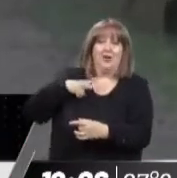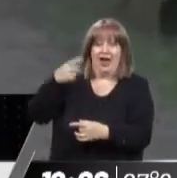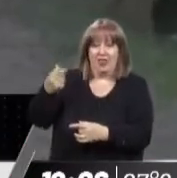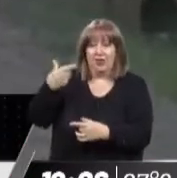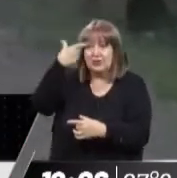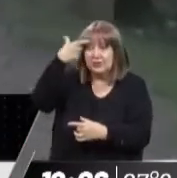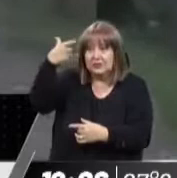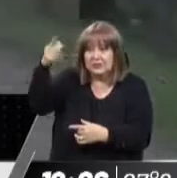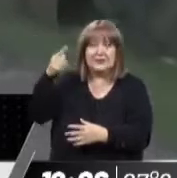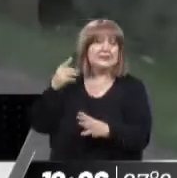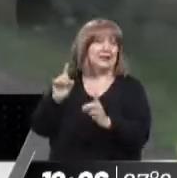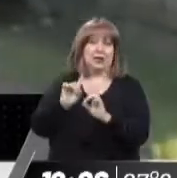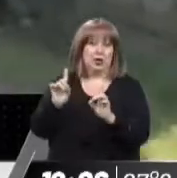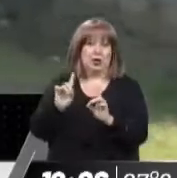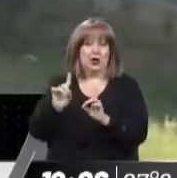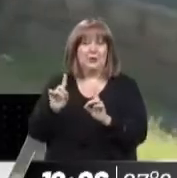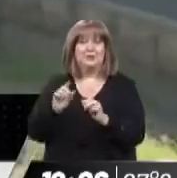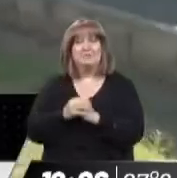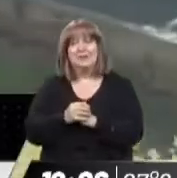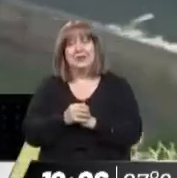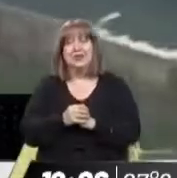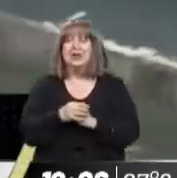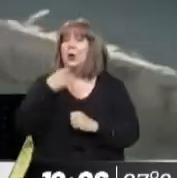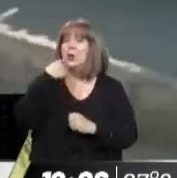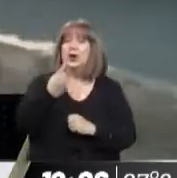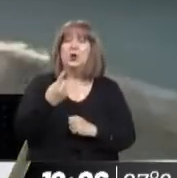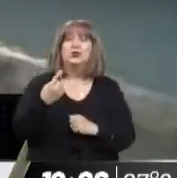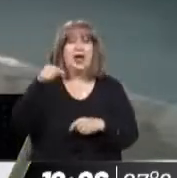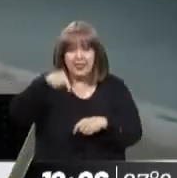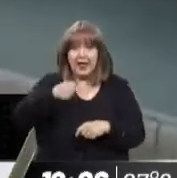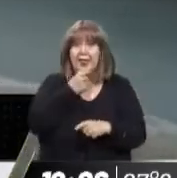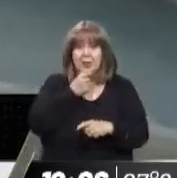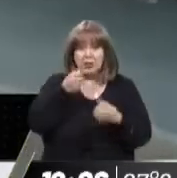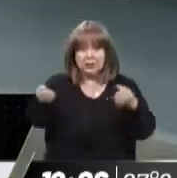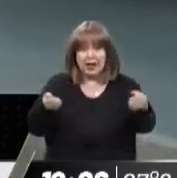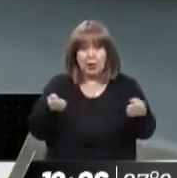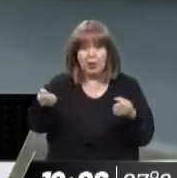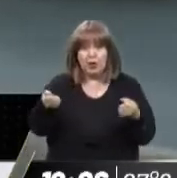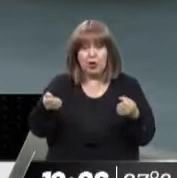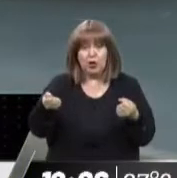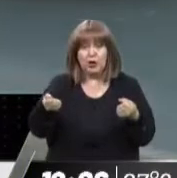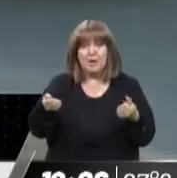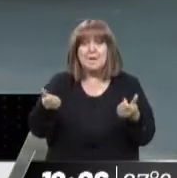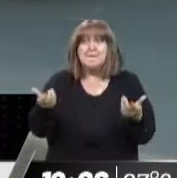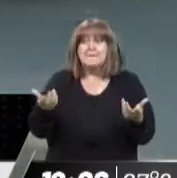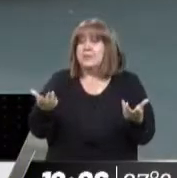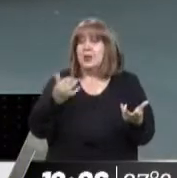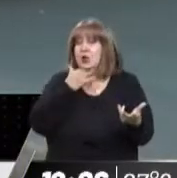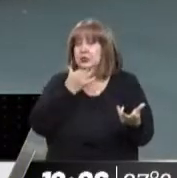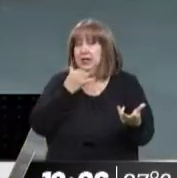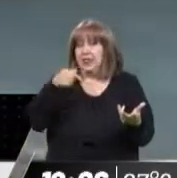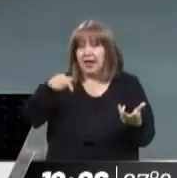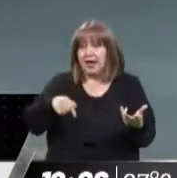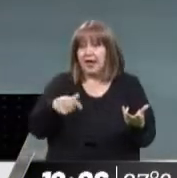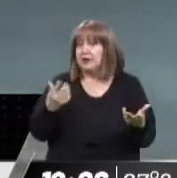ver qué pasa con su licencia. ¿Es un camión mendocino, es de acá, es de la provincia? No lo sé, no le pregunté.